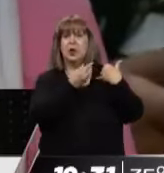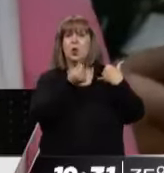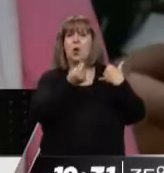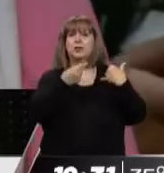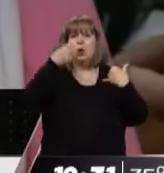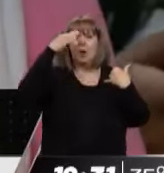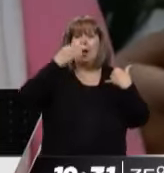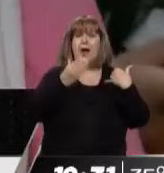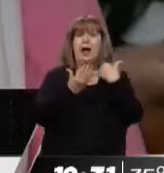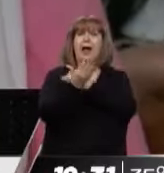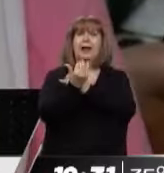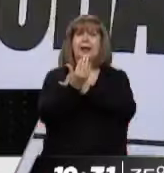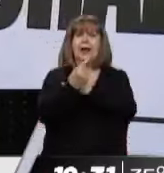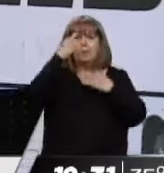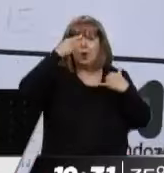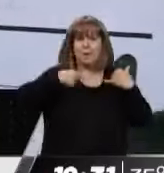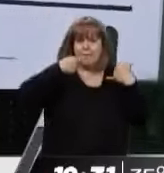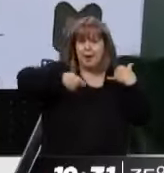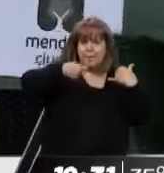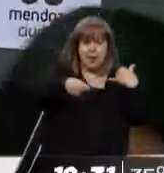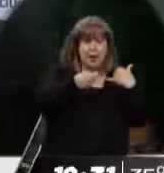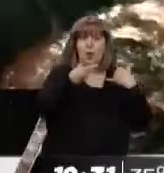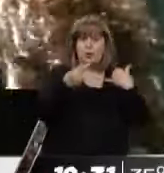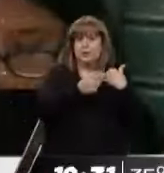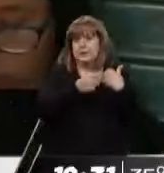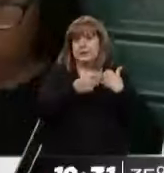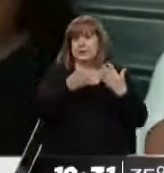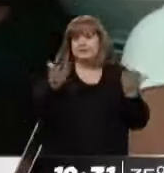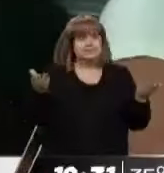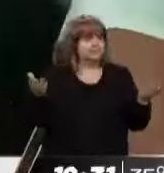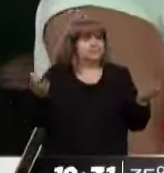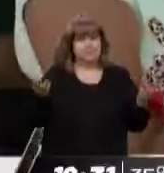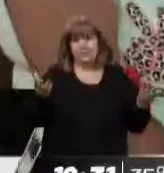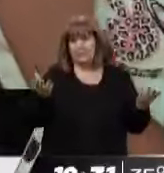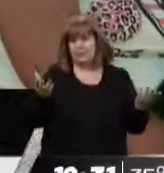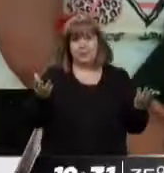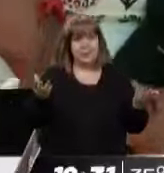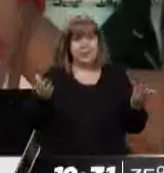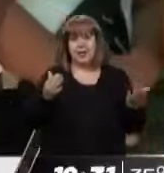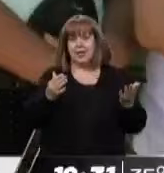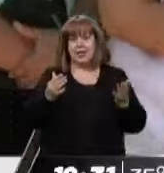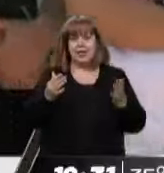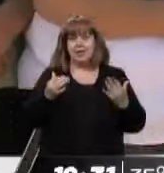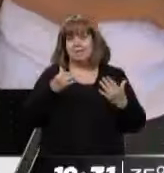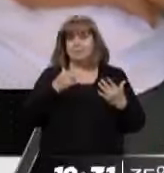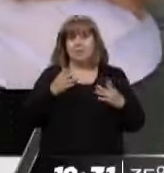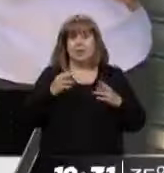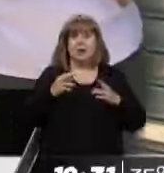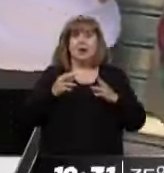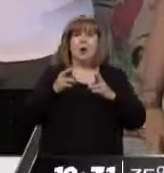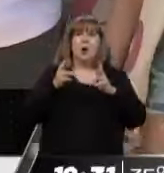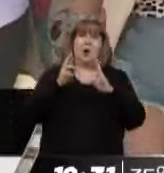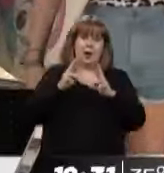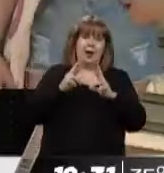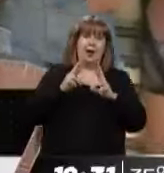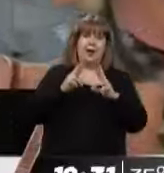pueden pagar de alquiler? No, porque en principio, ¿cuál es el tema? Que más allá de que vamos a intentar que esa mesa